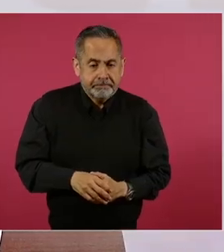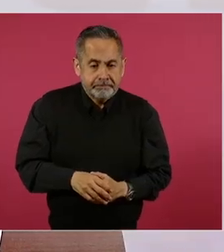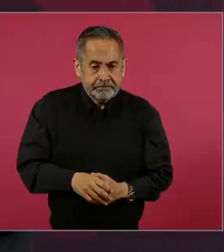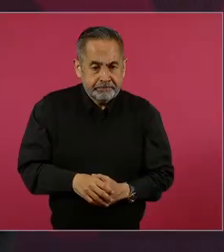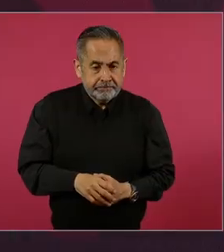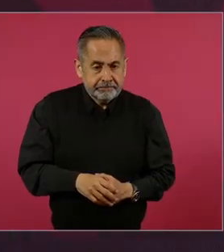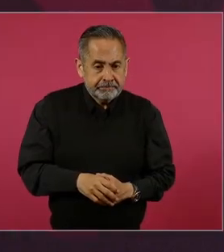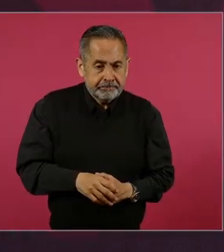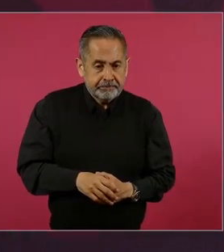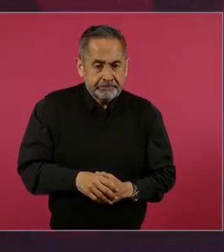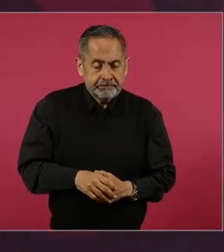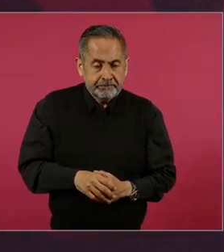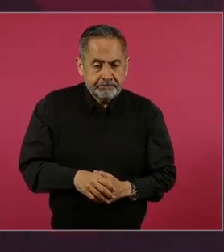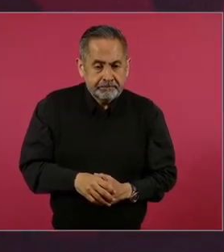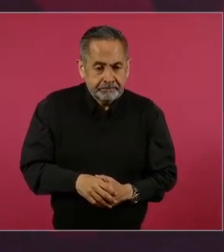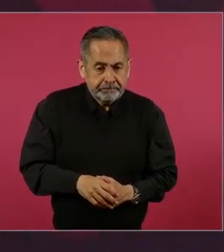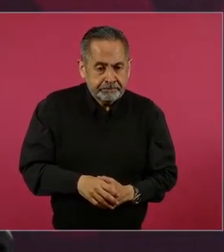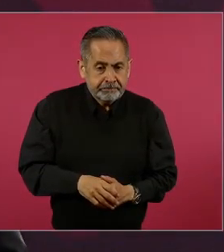dejar de estar